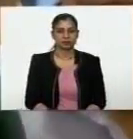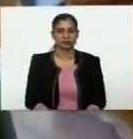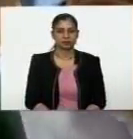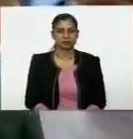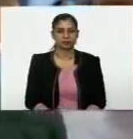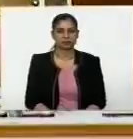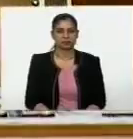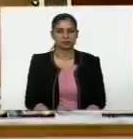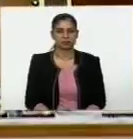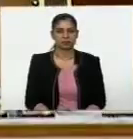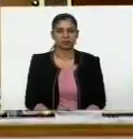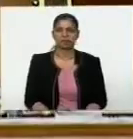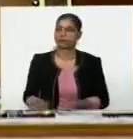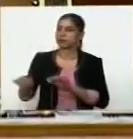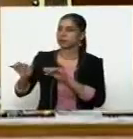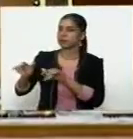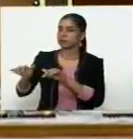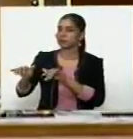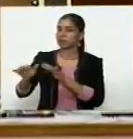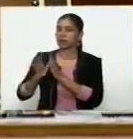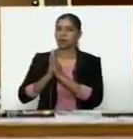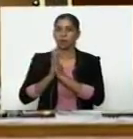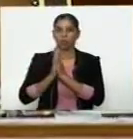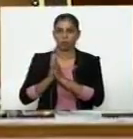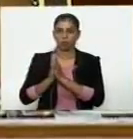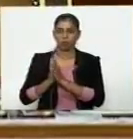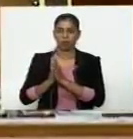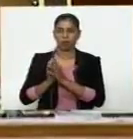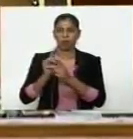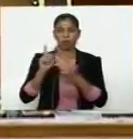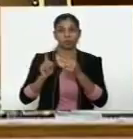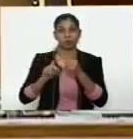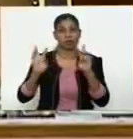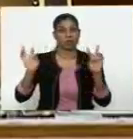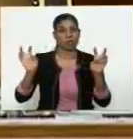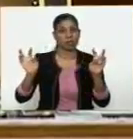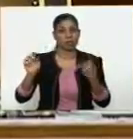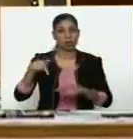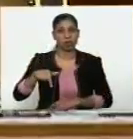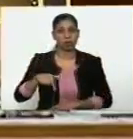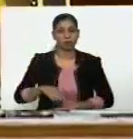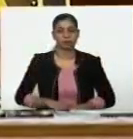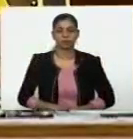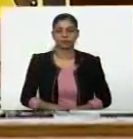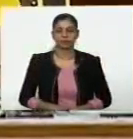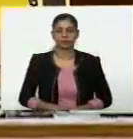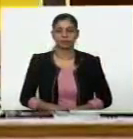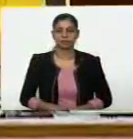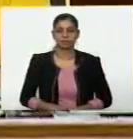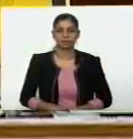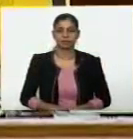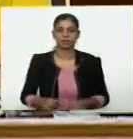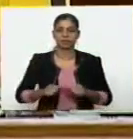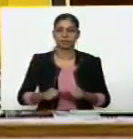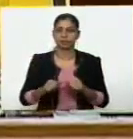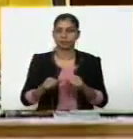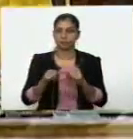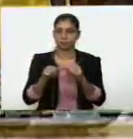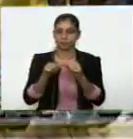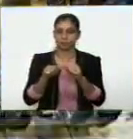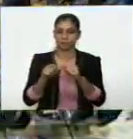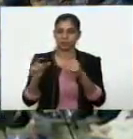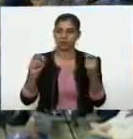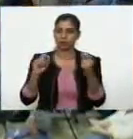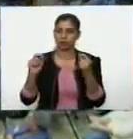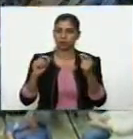Ciudadano secretario, sirva a indicar por favor el siguiente punto del orden del día. Continuación de la discusión